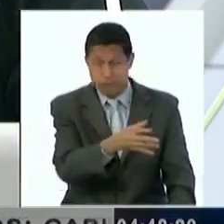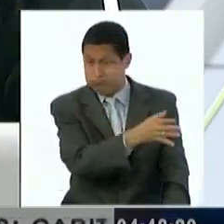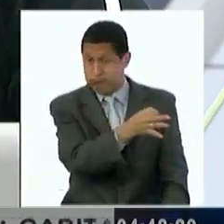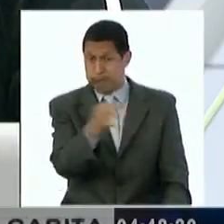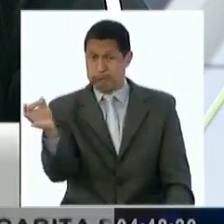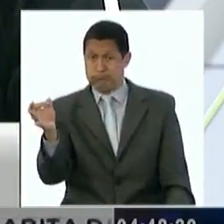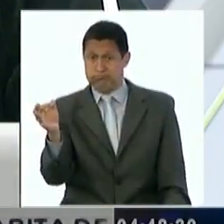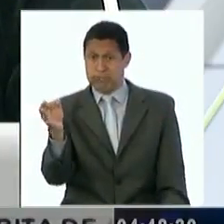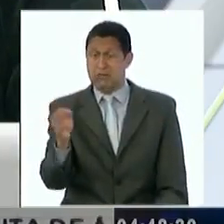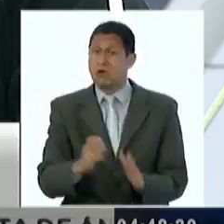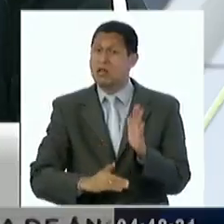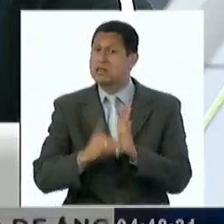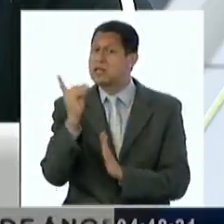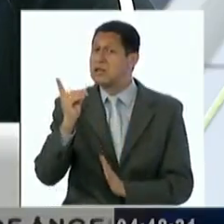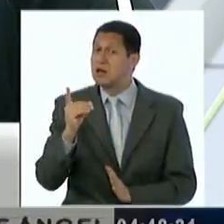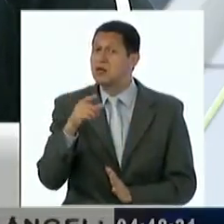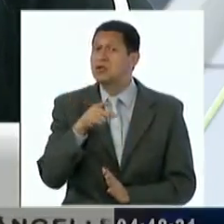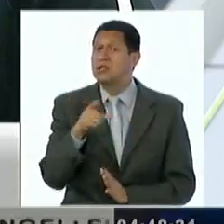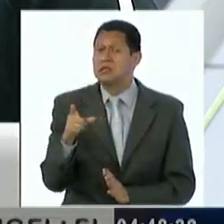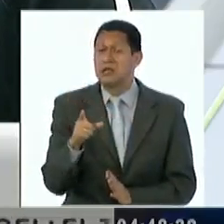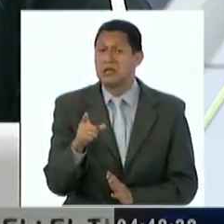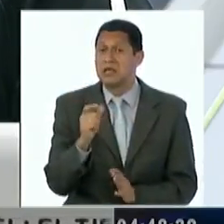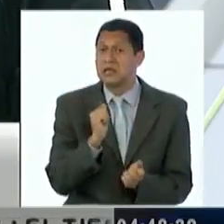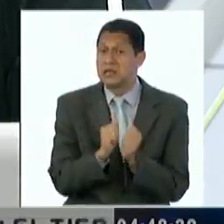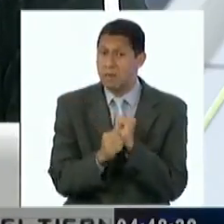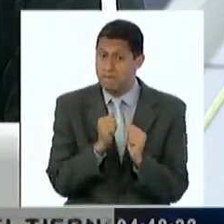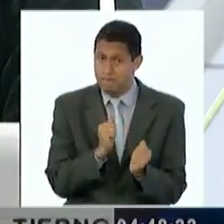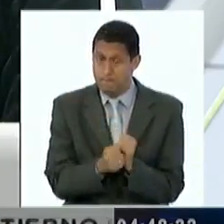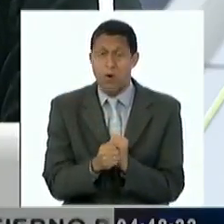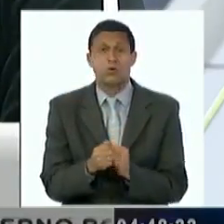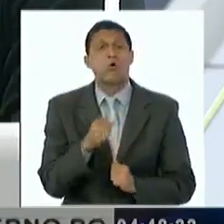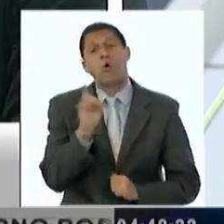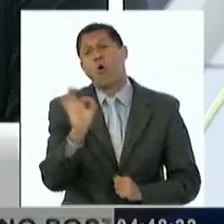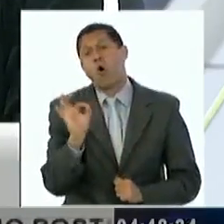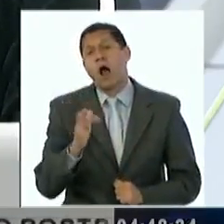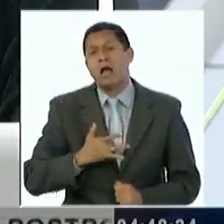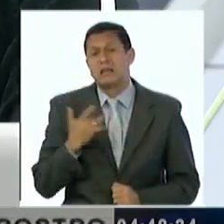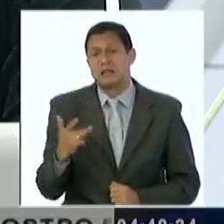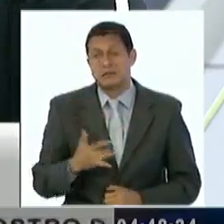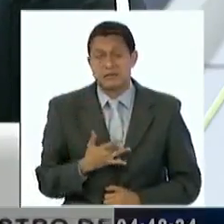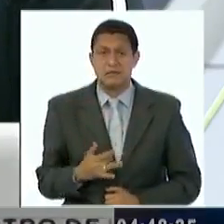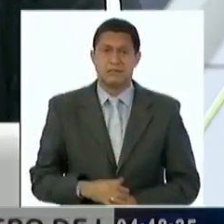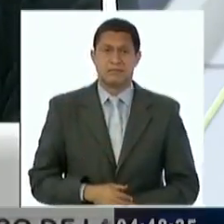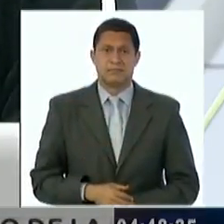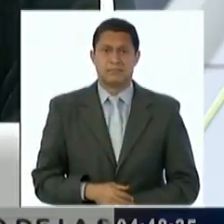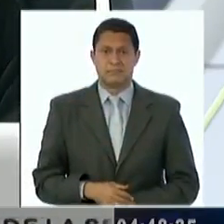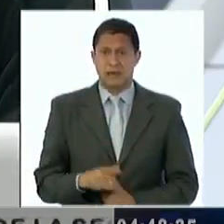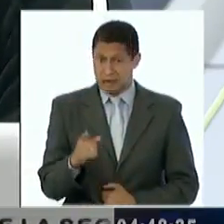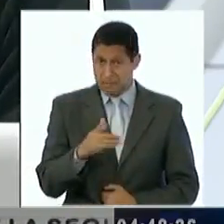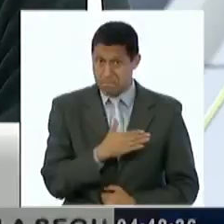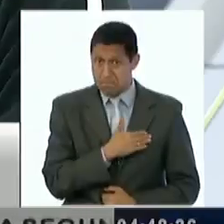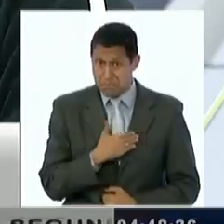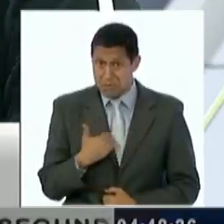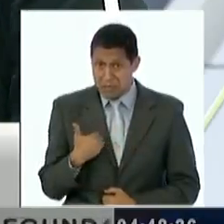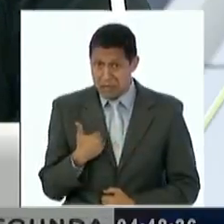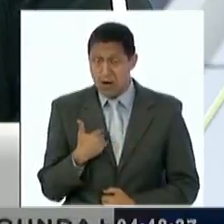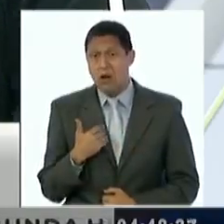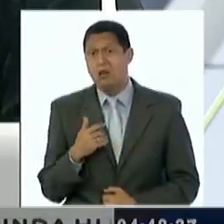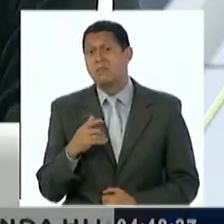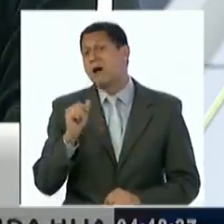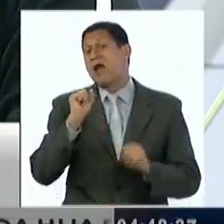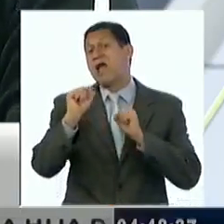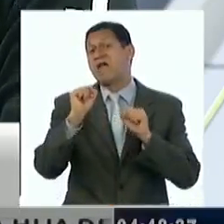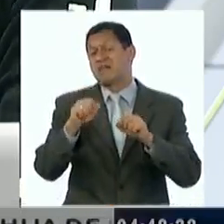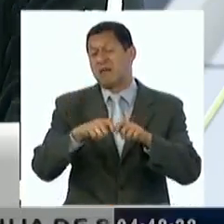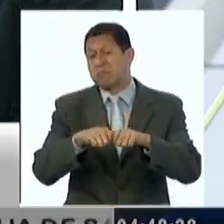el desarrollo de ese deporte o de esa actividad o esa excursión que las personas quisieran tener sin para